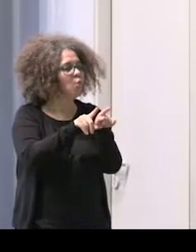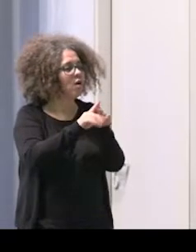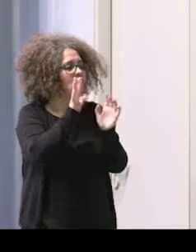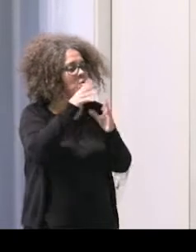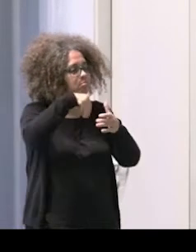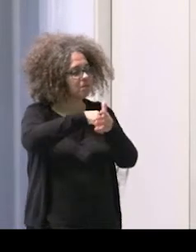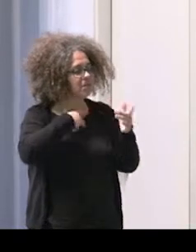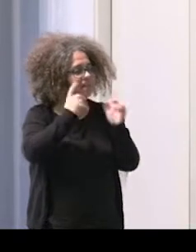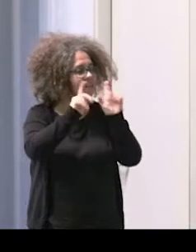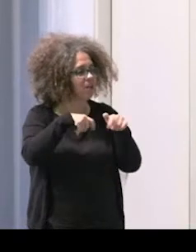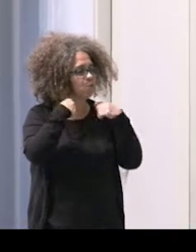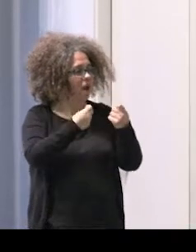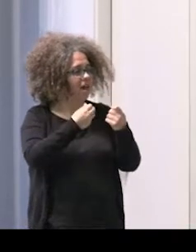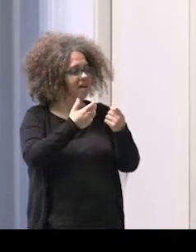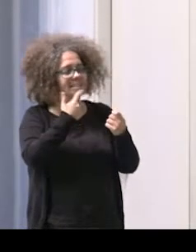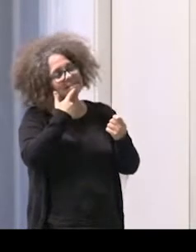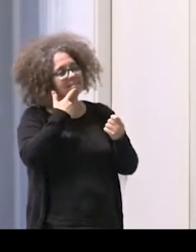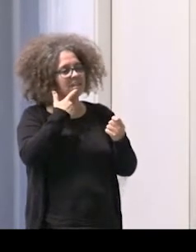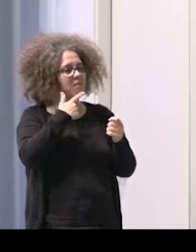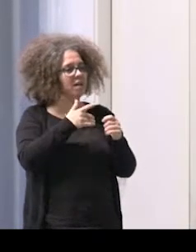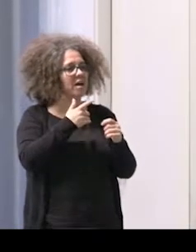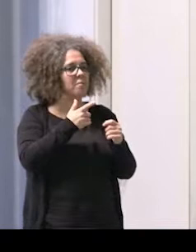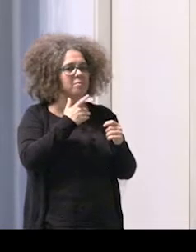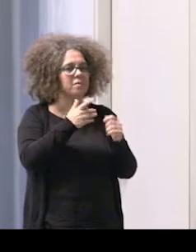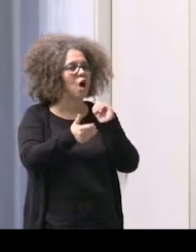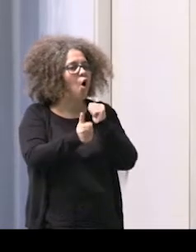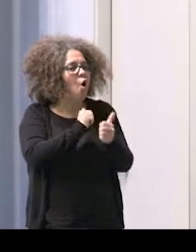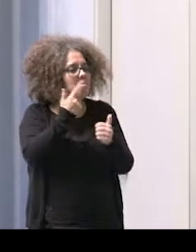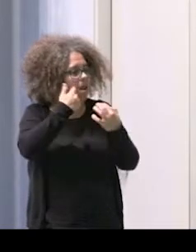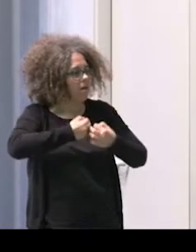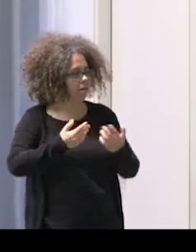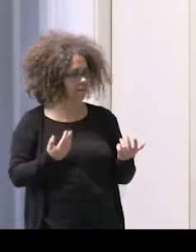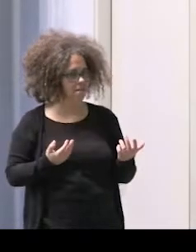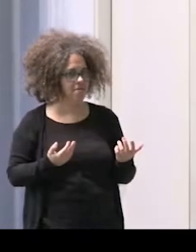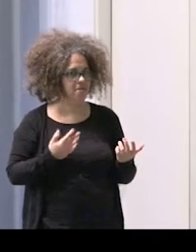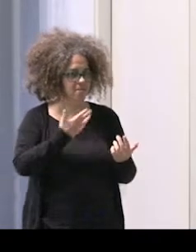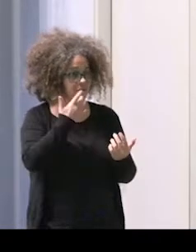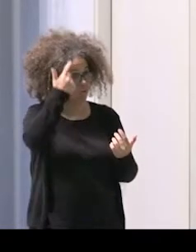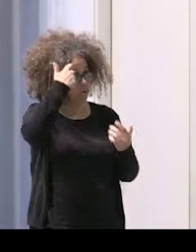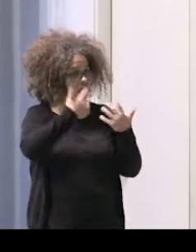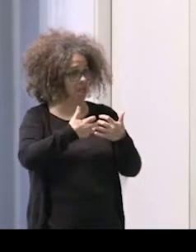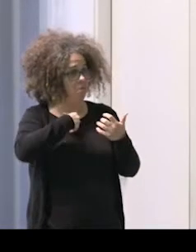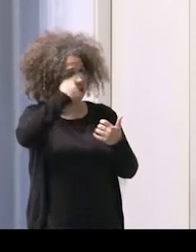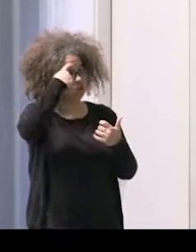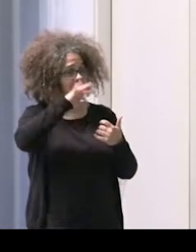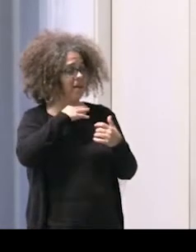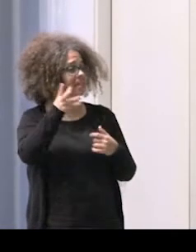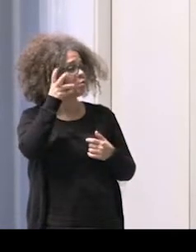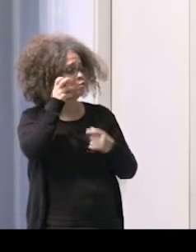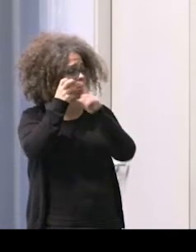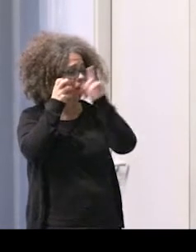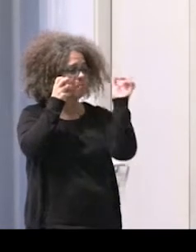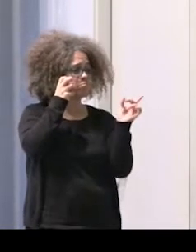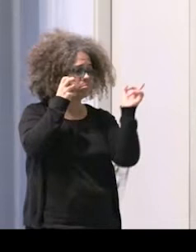naturaleza. Y eso es lo que estamos intentando hacer nosotros en el laboratorio e intentar trasladarlo, evidentemente, a los